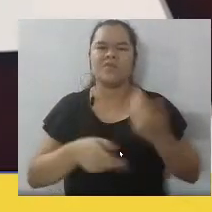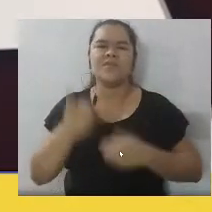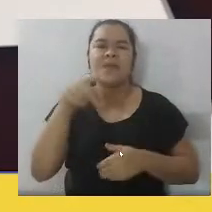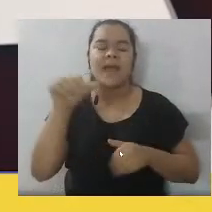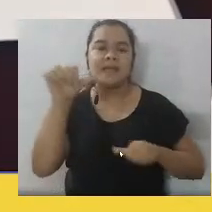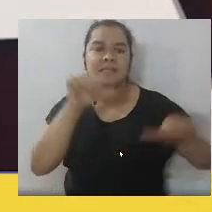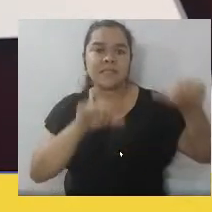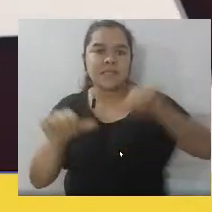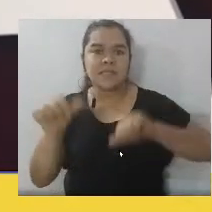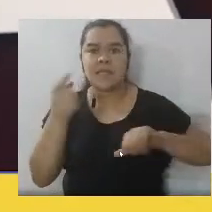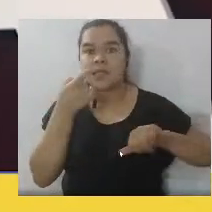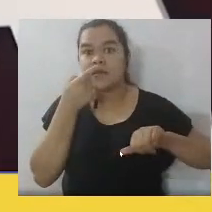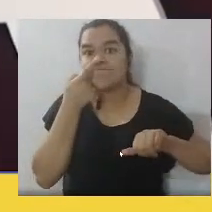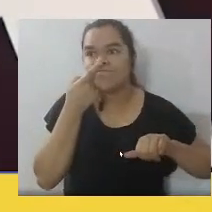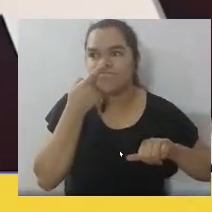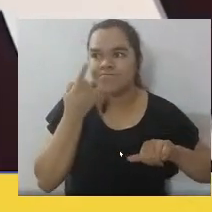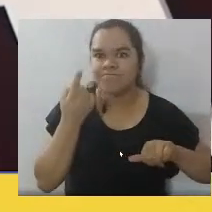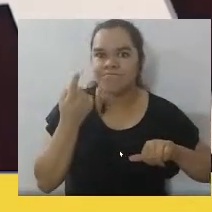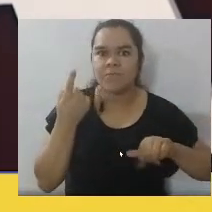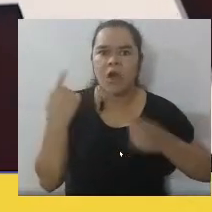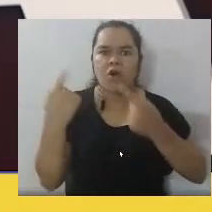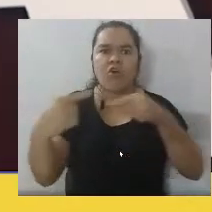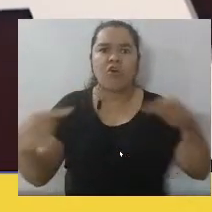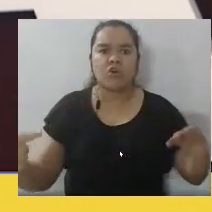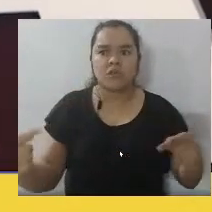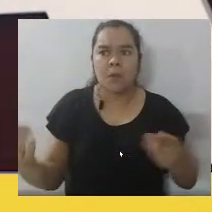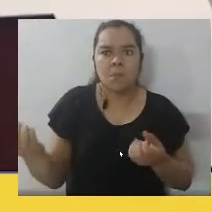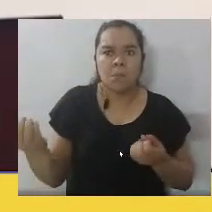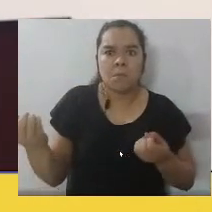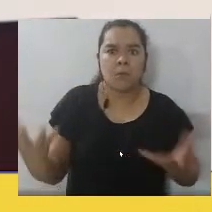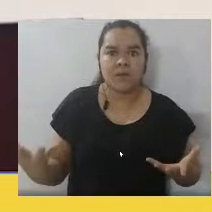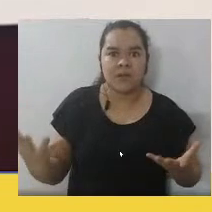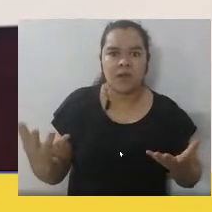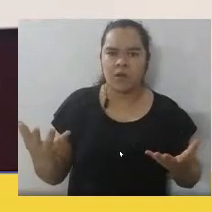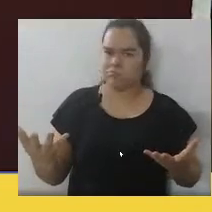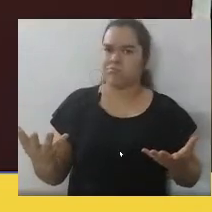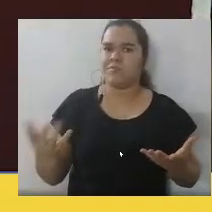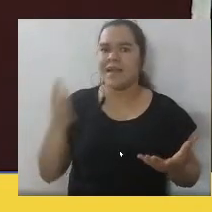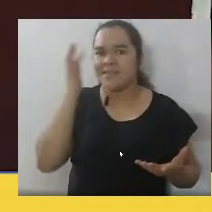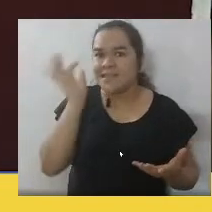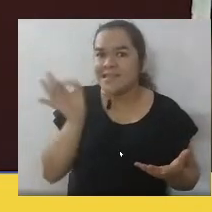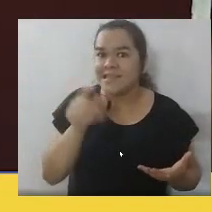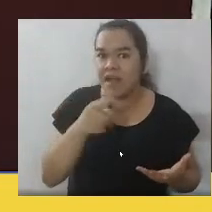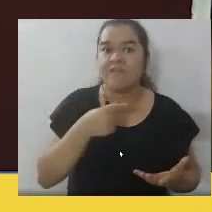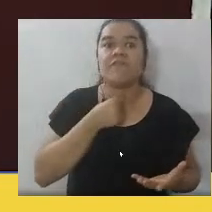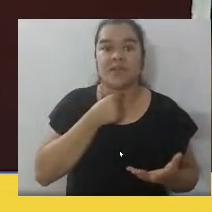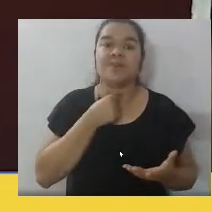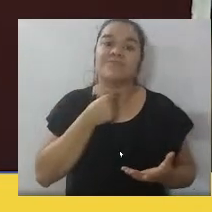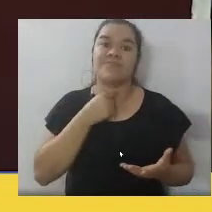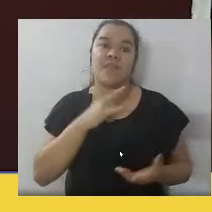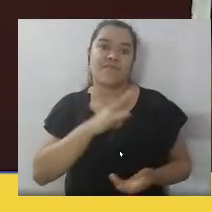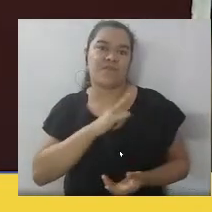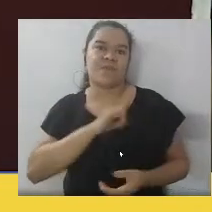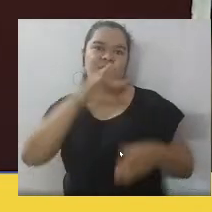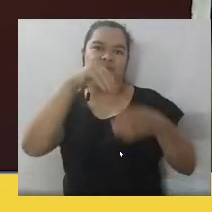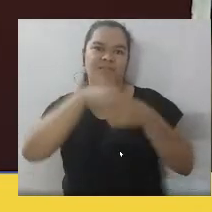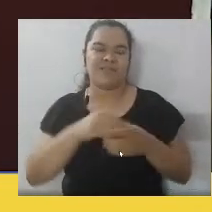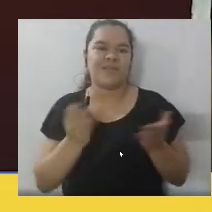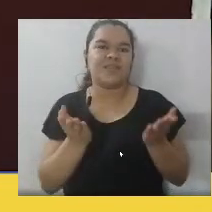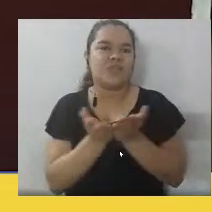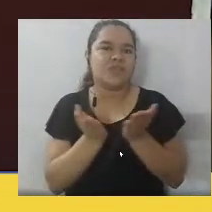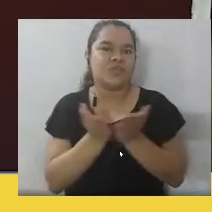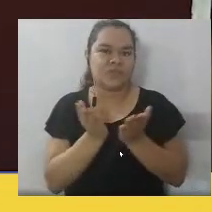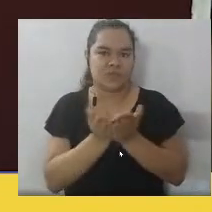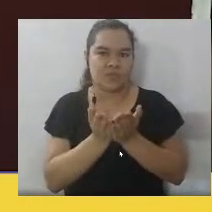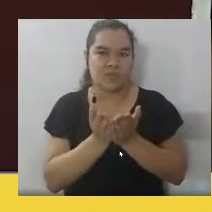qué suceden las cosas, esa es una de las características de nuestra facultad, donde se desarrollan las